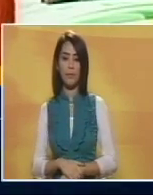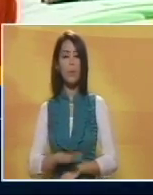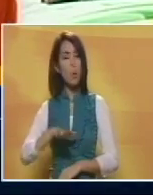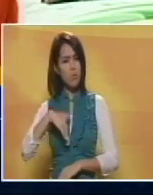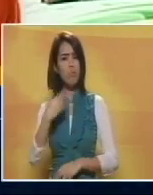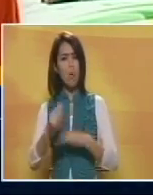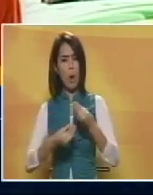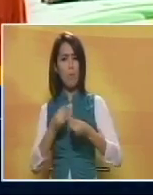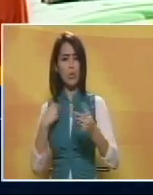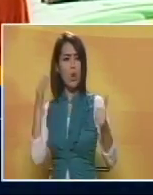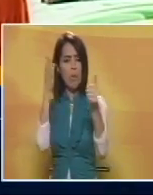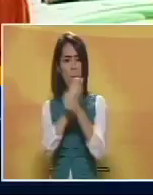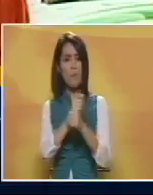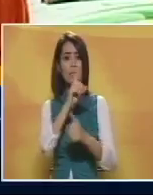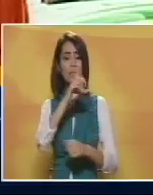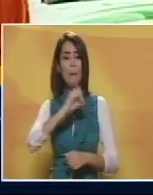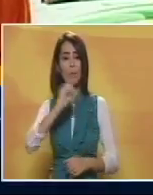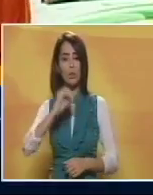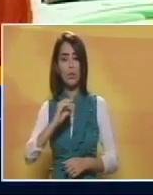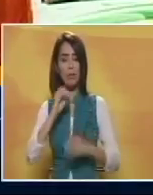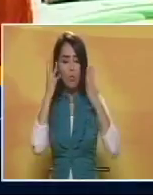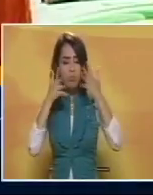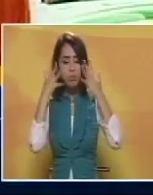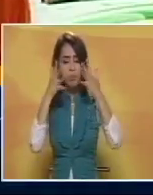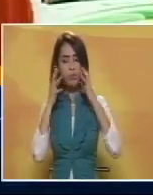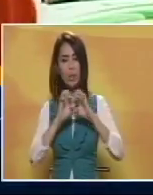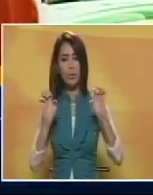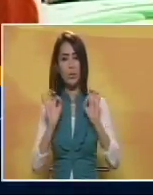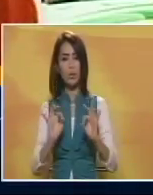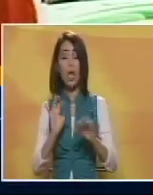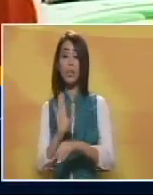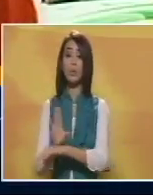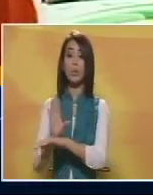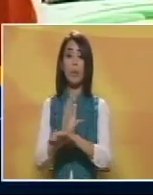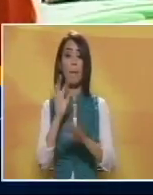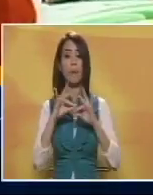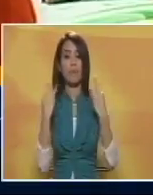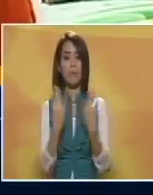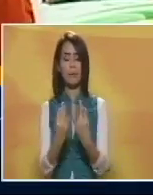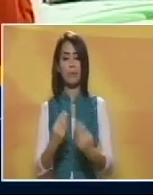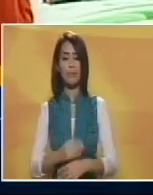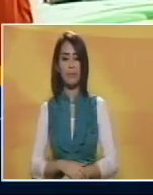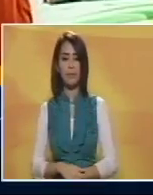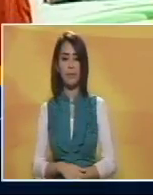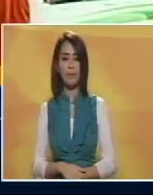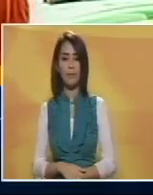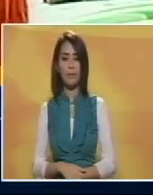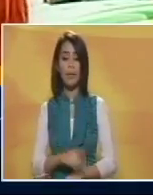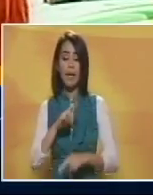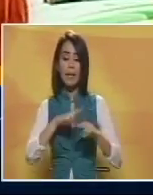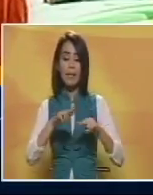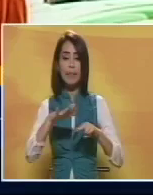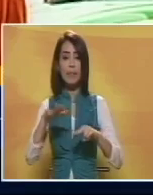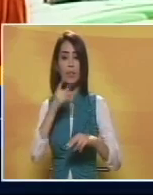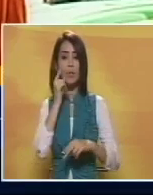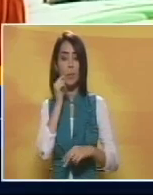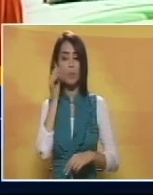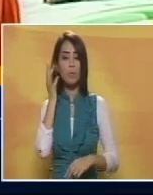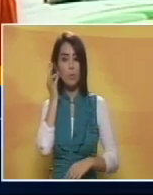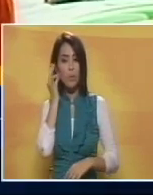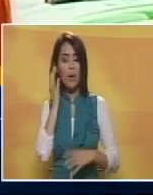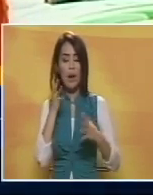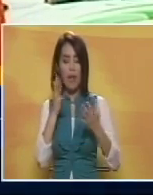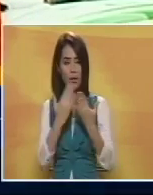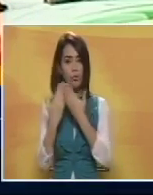Podemos hacerlo y lo vamos a lograr. 100% escolaridad. Seguridad para la familia, tener al niño, a la niña estudiando,